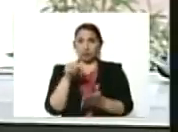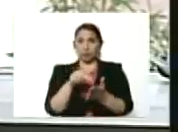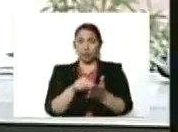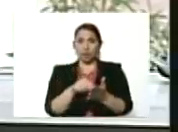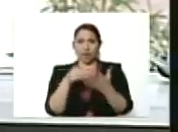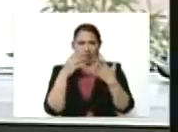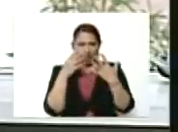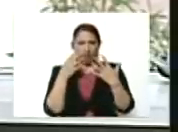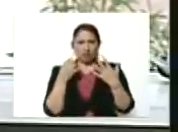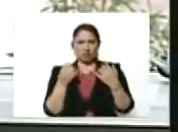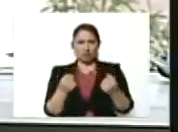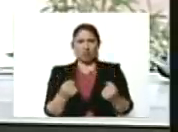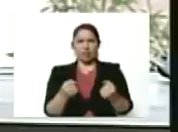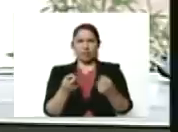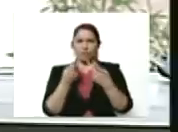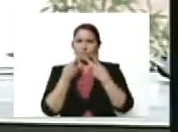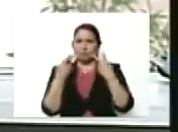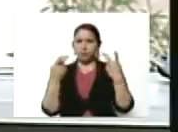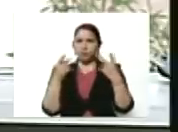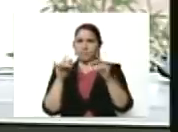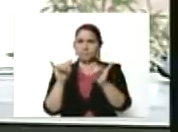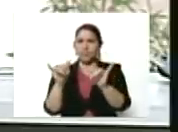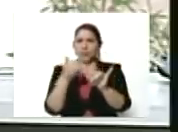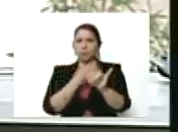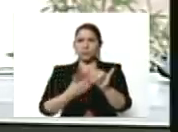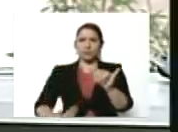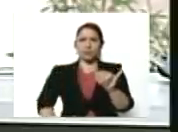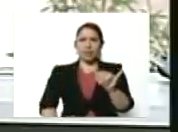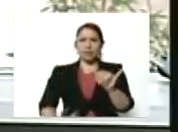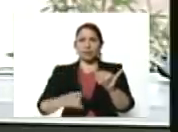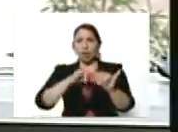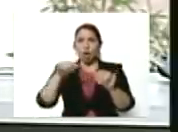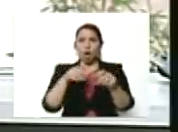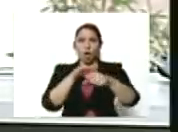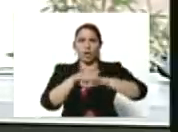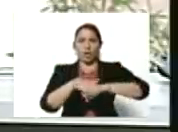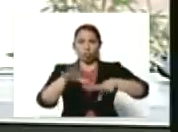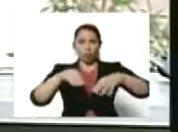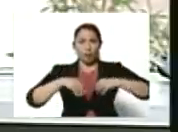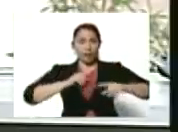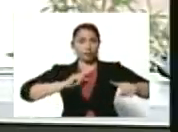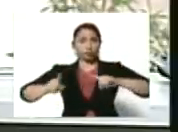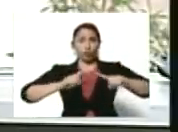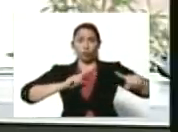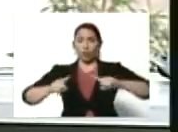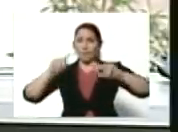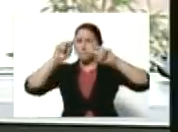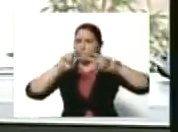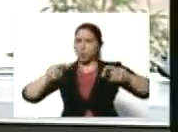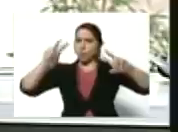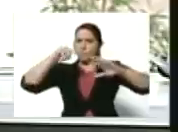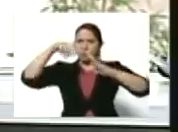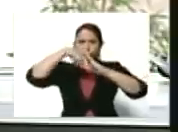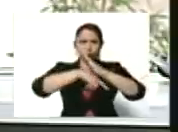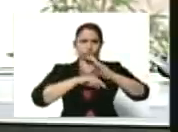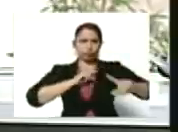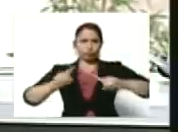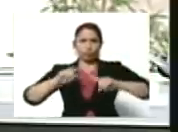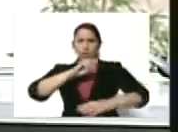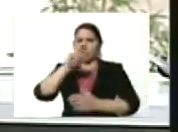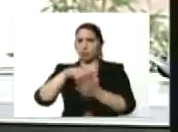entiendo, por el anuncio de su presidente, Jorge Rodríguez, va a tomar acciones de investigación y de acción